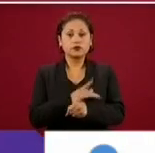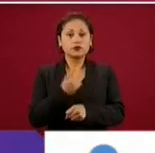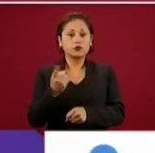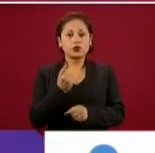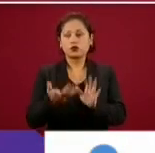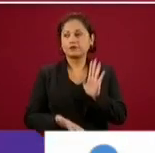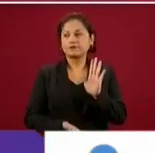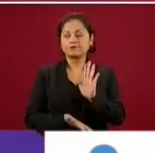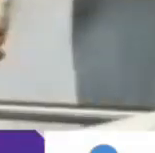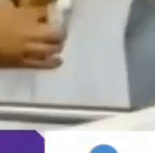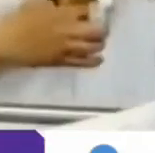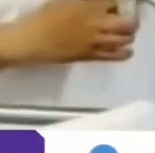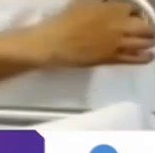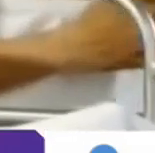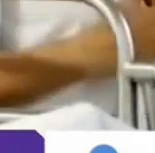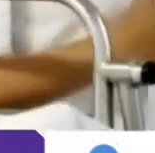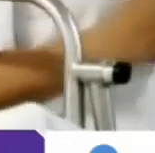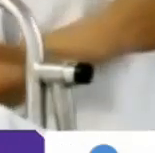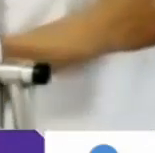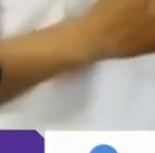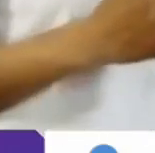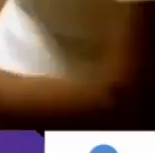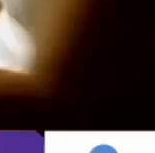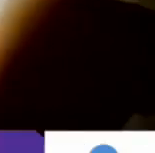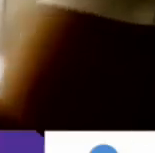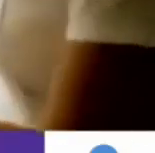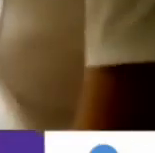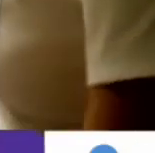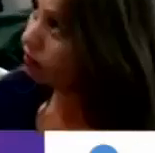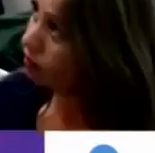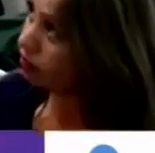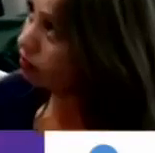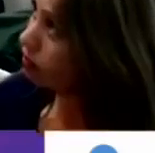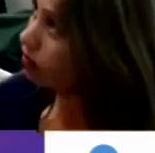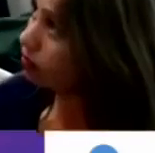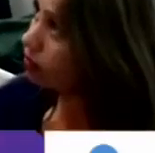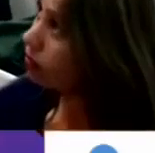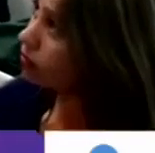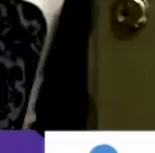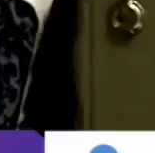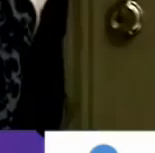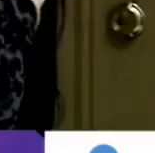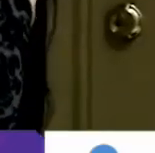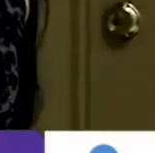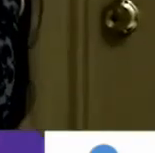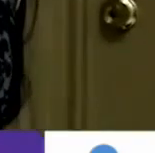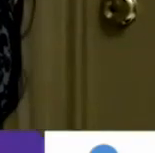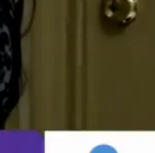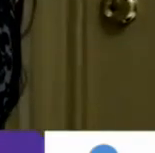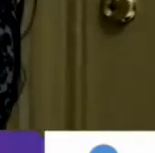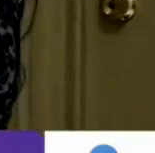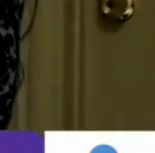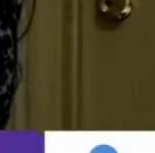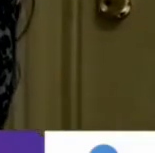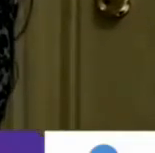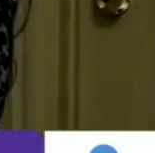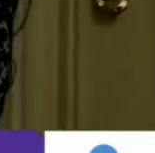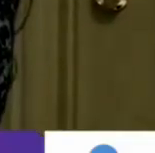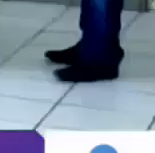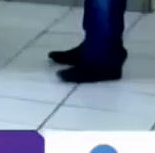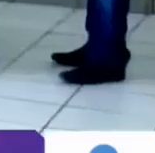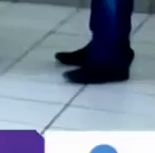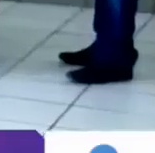presidente manifestó que la intención de su gobierno es federalizar los servicios de salud lo que podría incluir hacerse cargo de